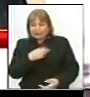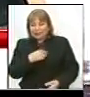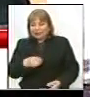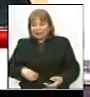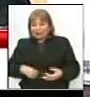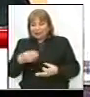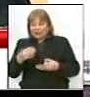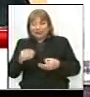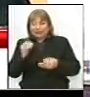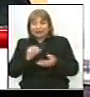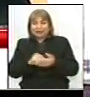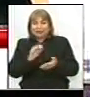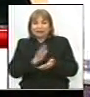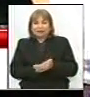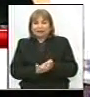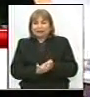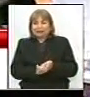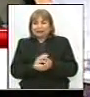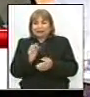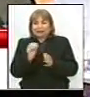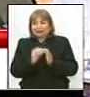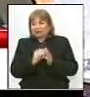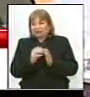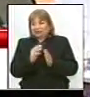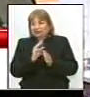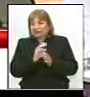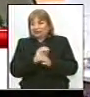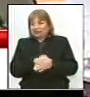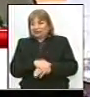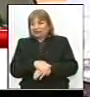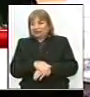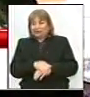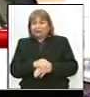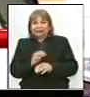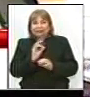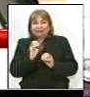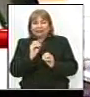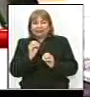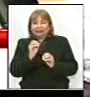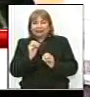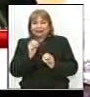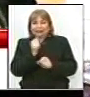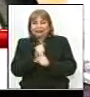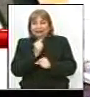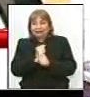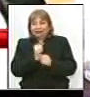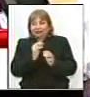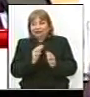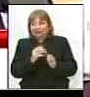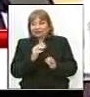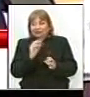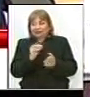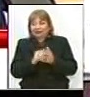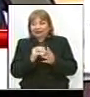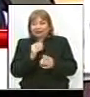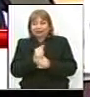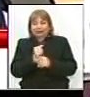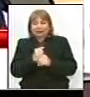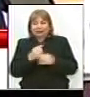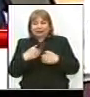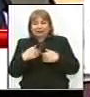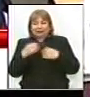no yo no he nombrado yo no he nombrado a ningún yo le nombraba a ningún funcionario ni puedo nombrar a ningún funcionario